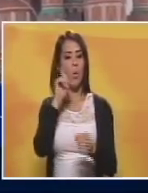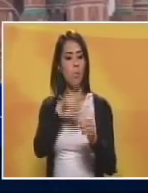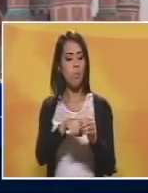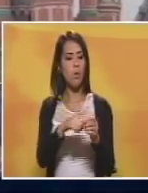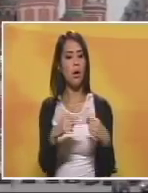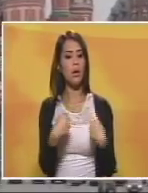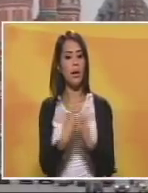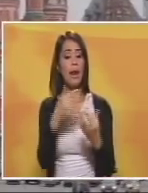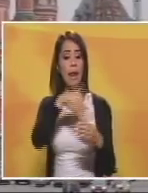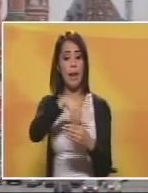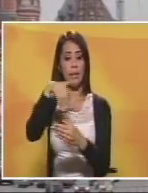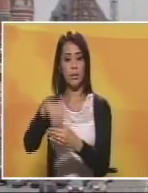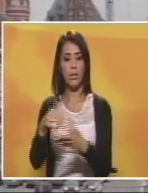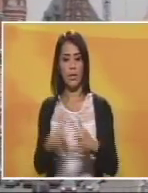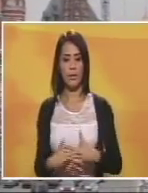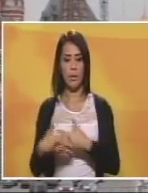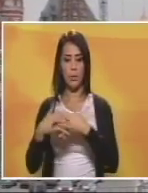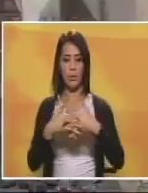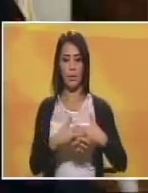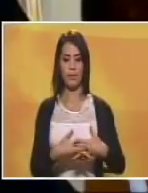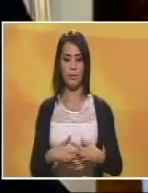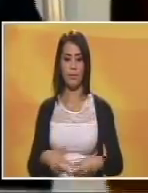en las elecciones estadounidenses.